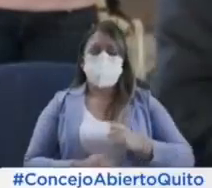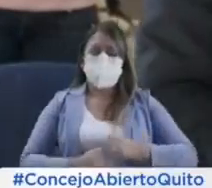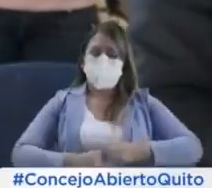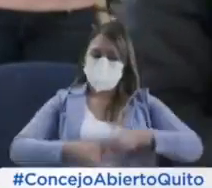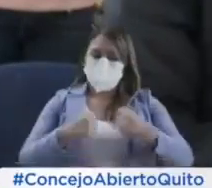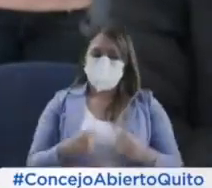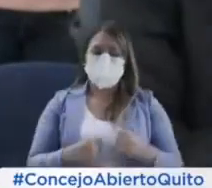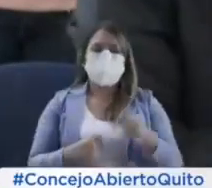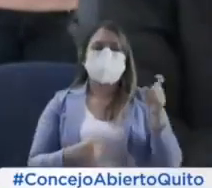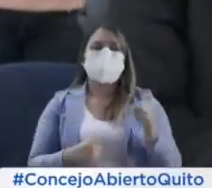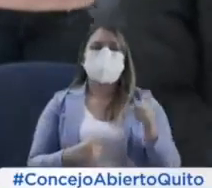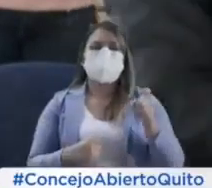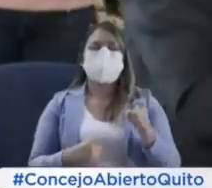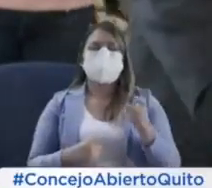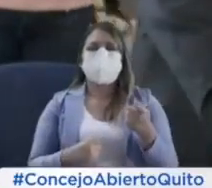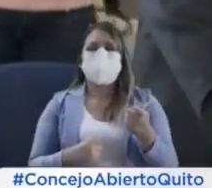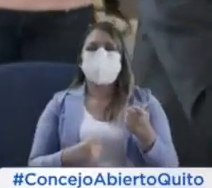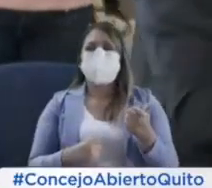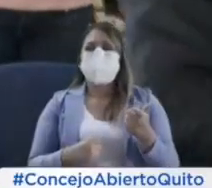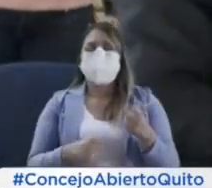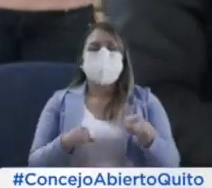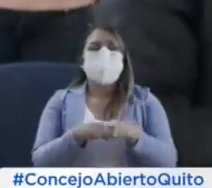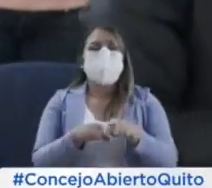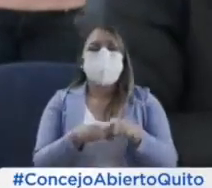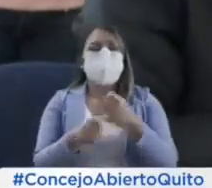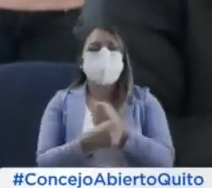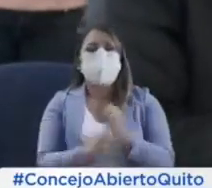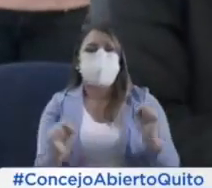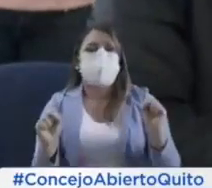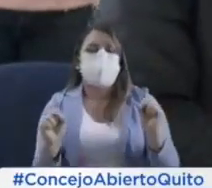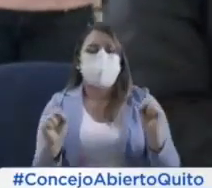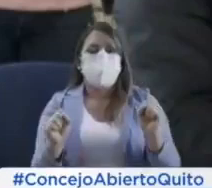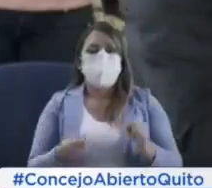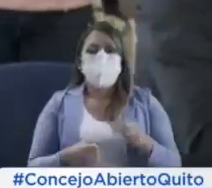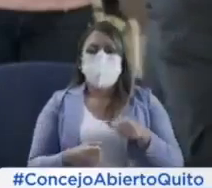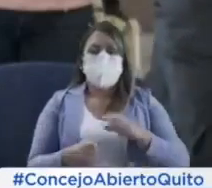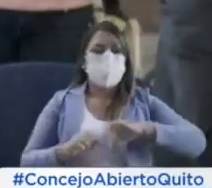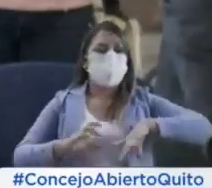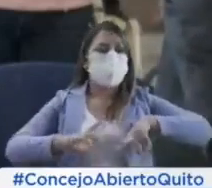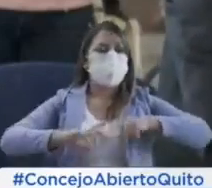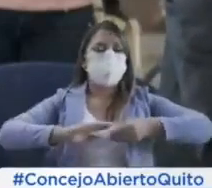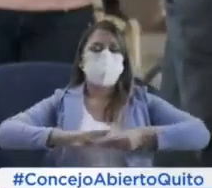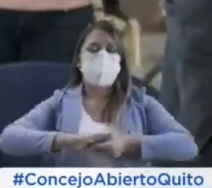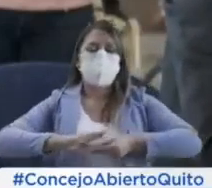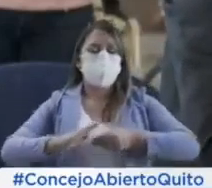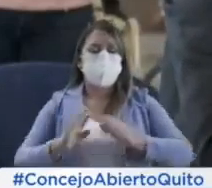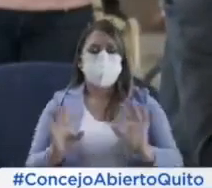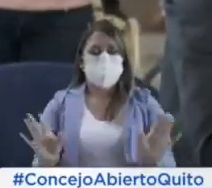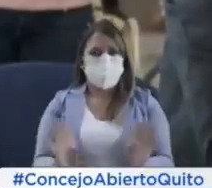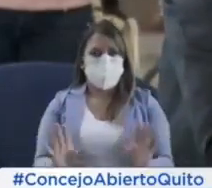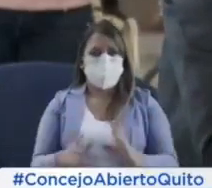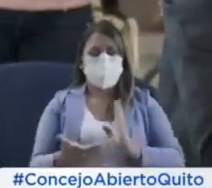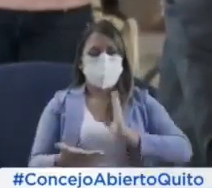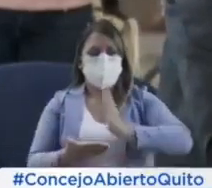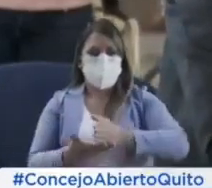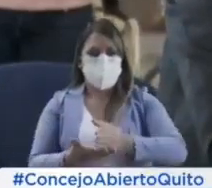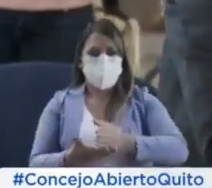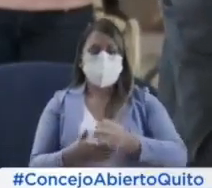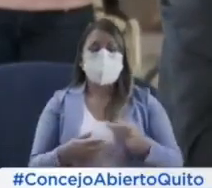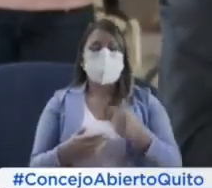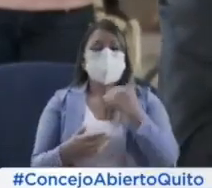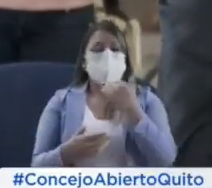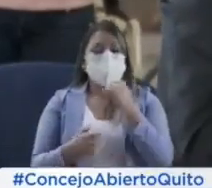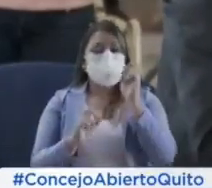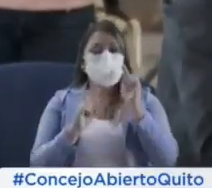ser rescatado de una gestión con visos de corrupción, de inestabilidad institucional, de la falta de una visión